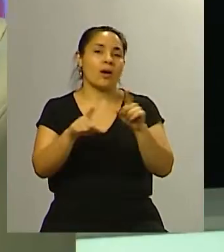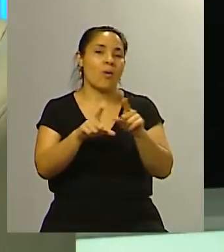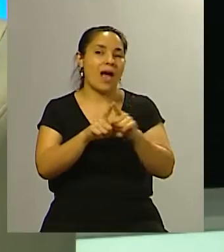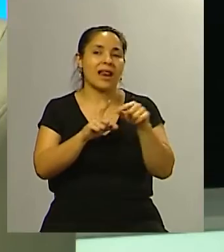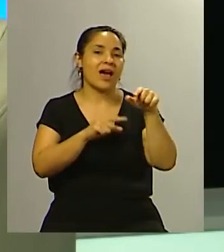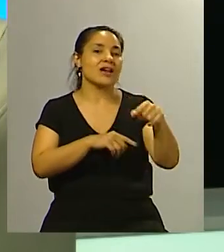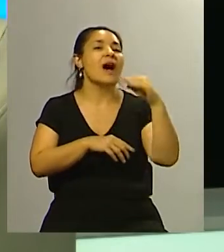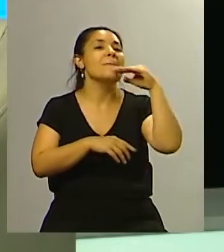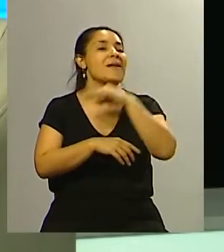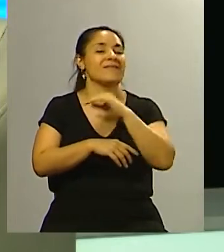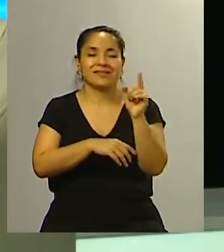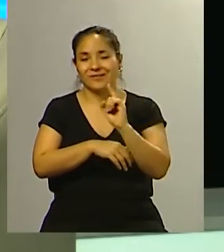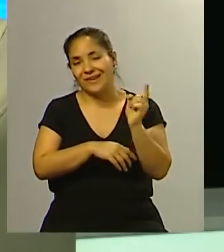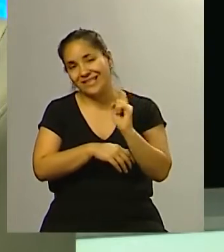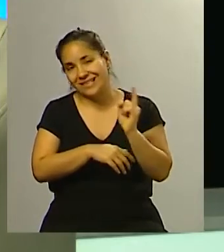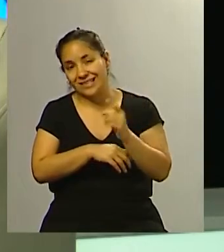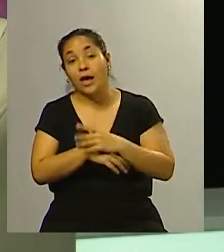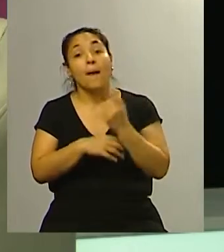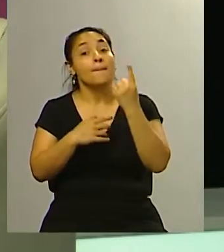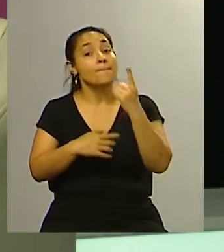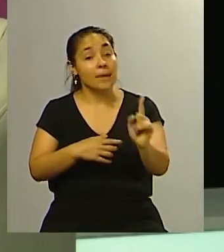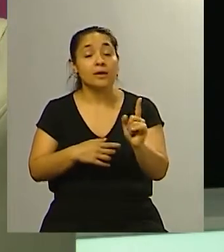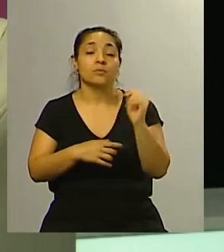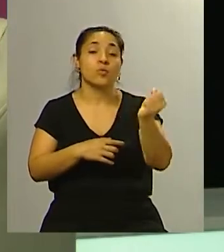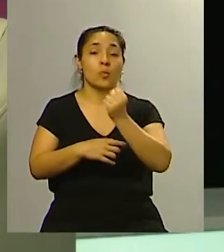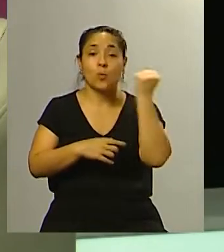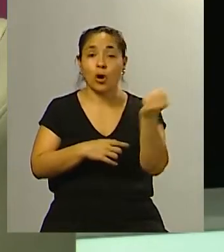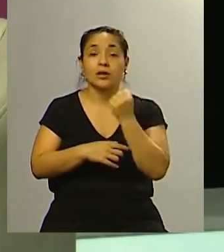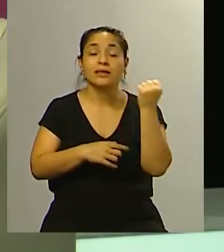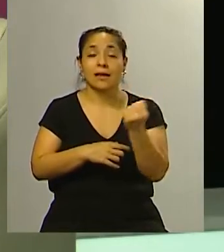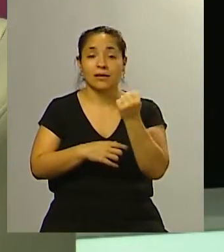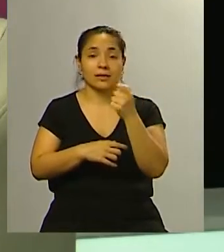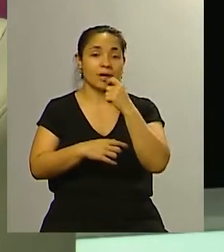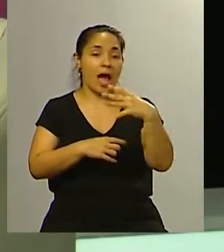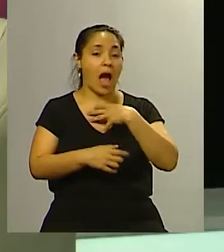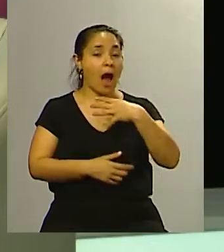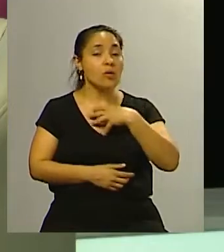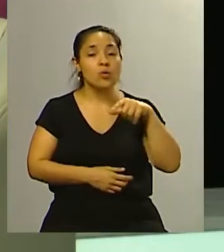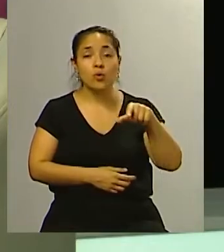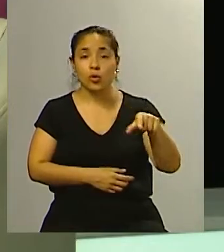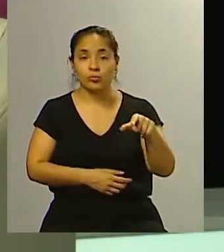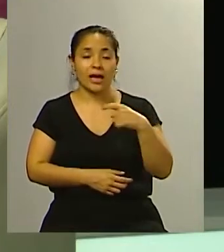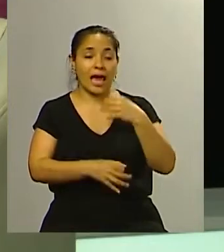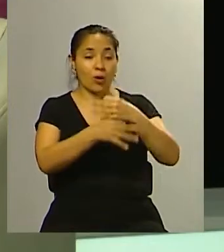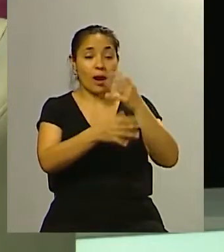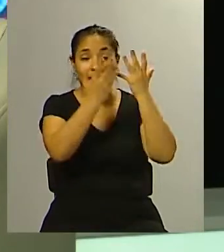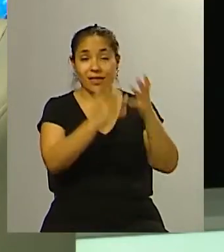fue excelente. Claro. Significa que algo tan importante como que el estudiante no deje la